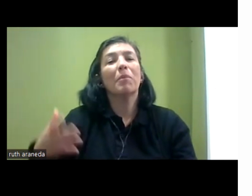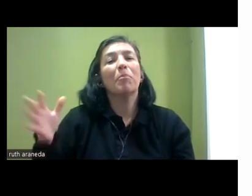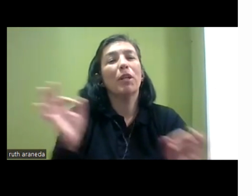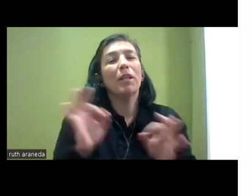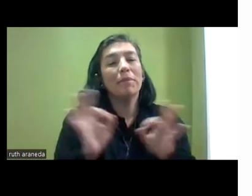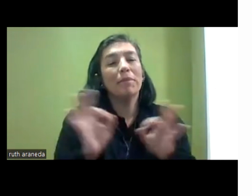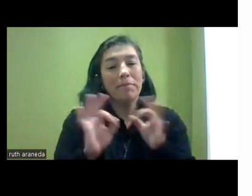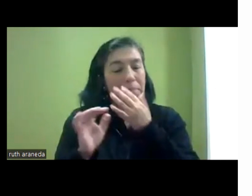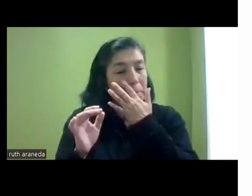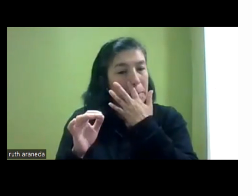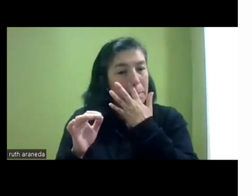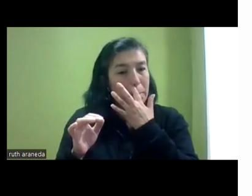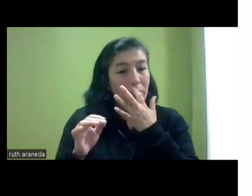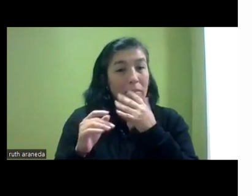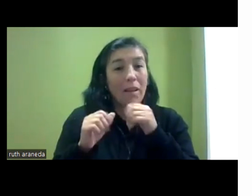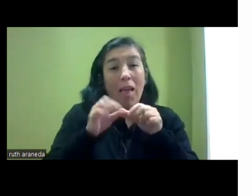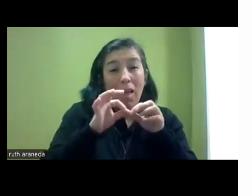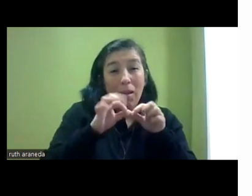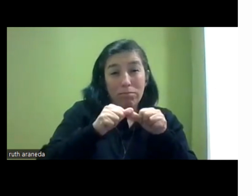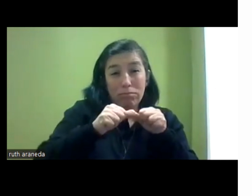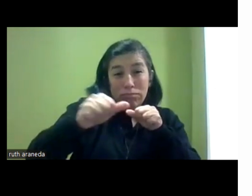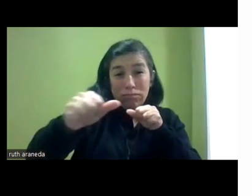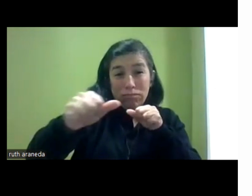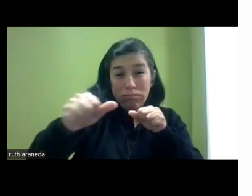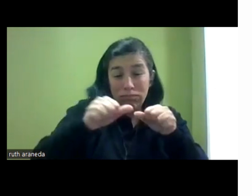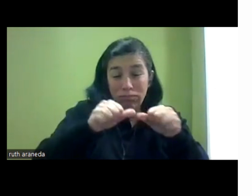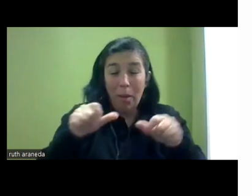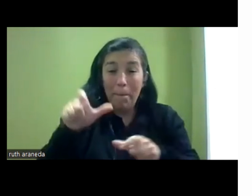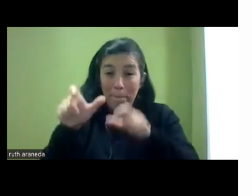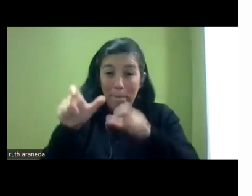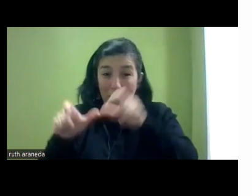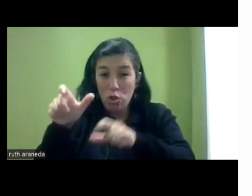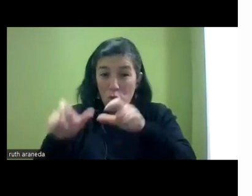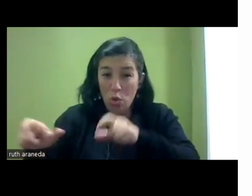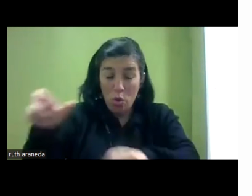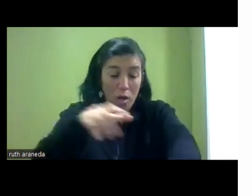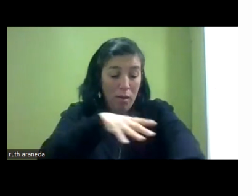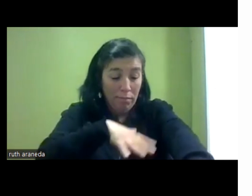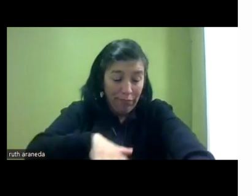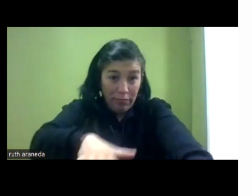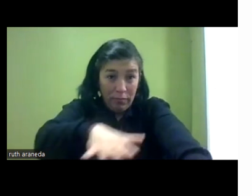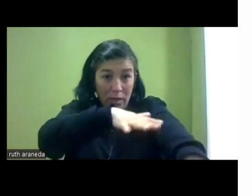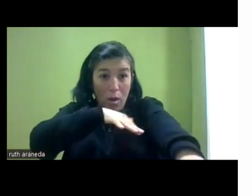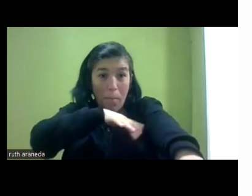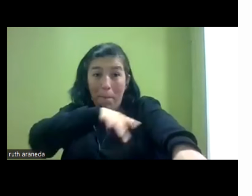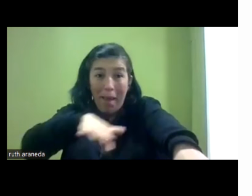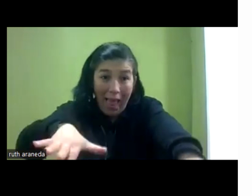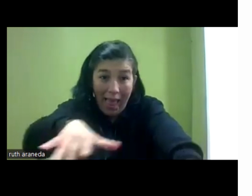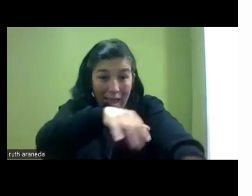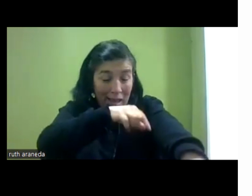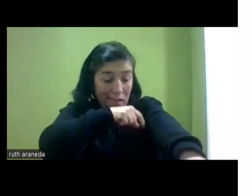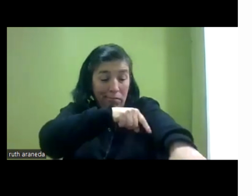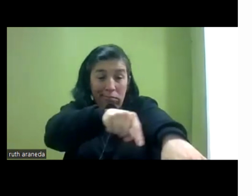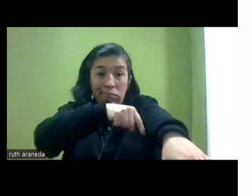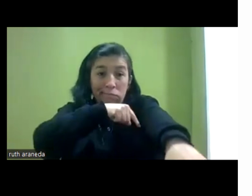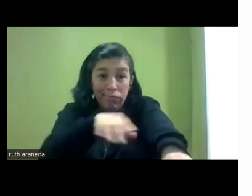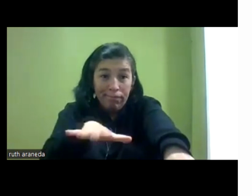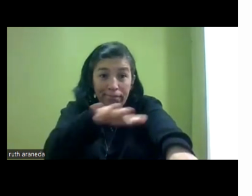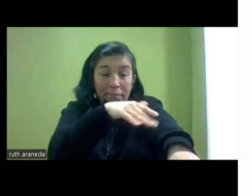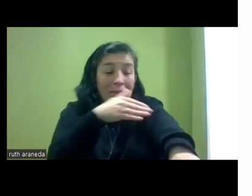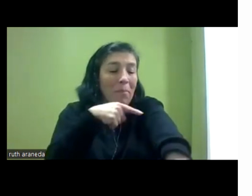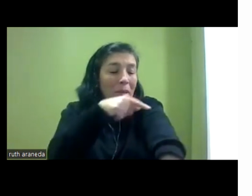que la distancia entre las poblaciones costeras o los asentamientos costeros que estaban acá y los